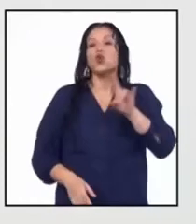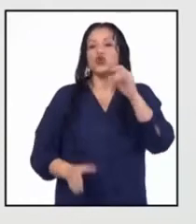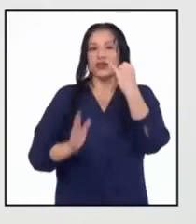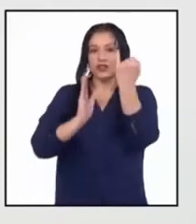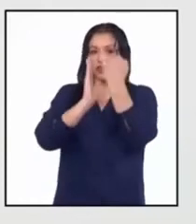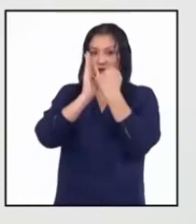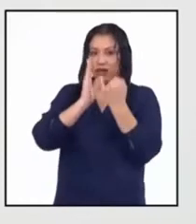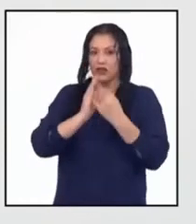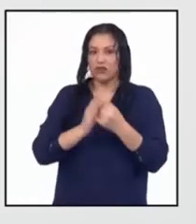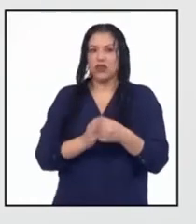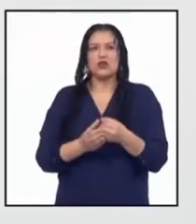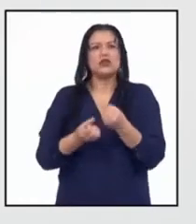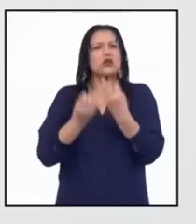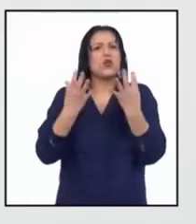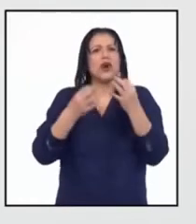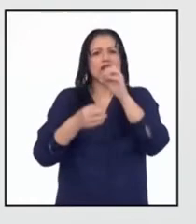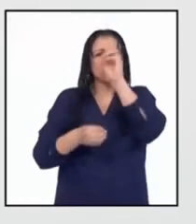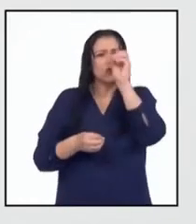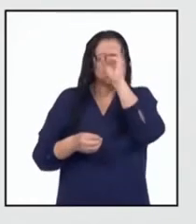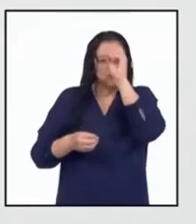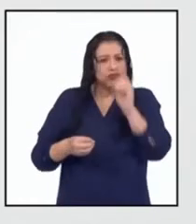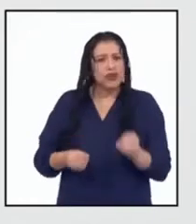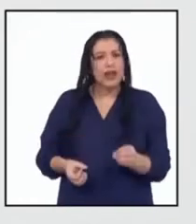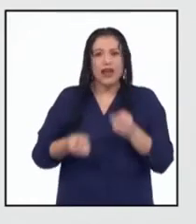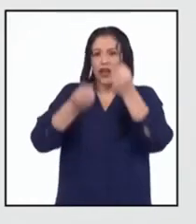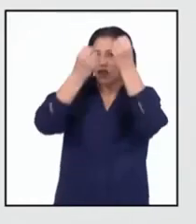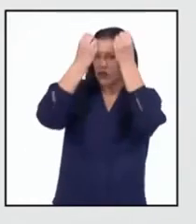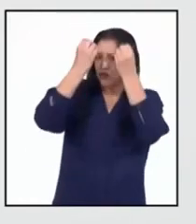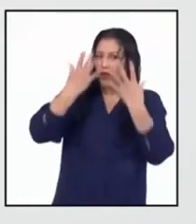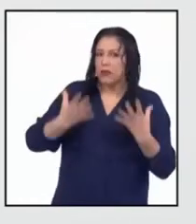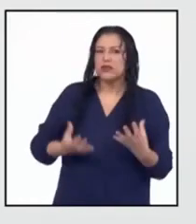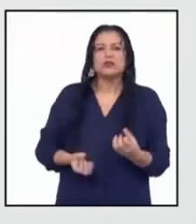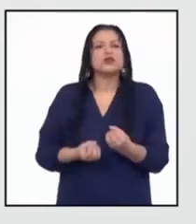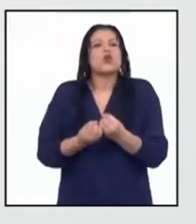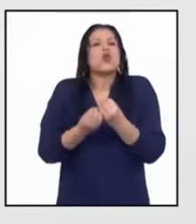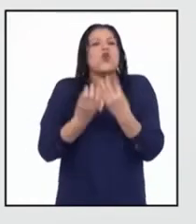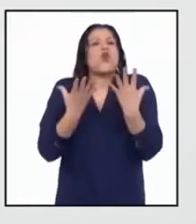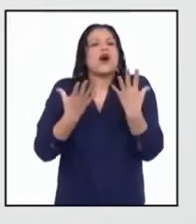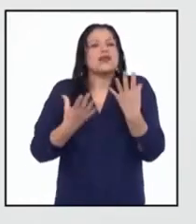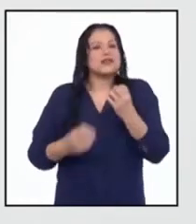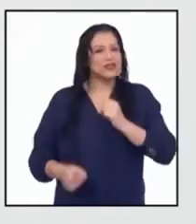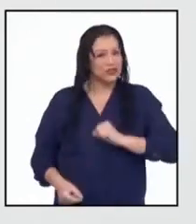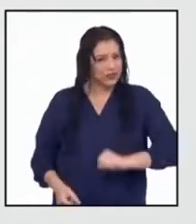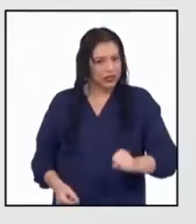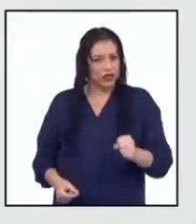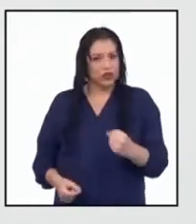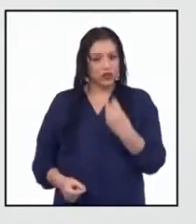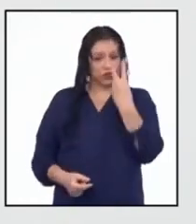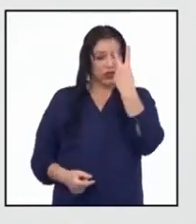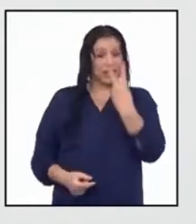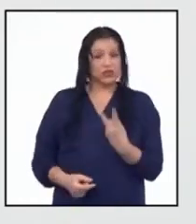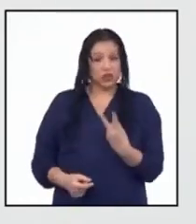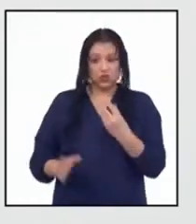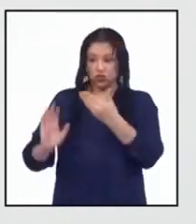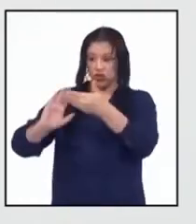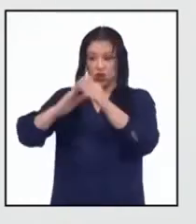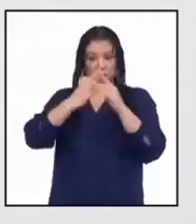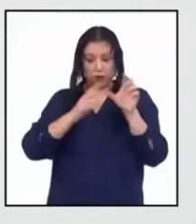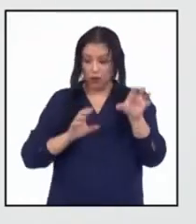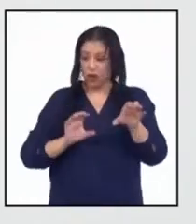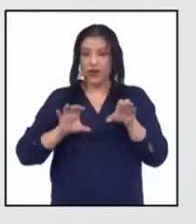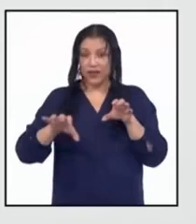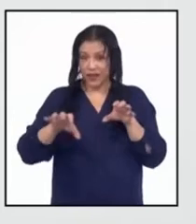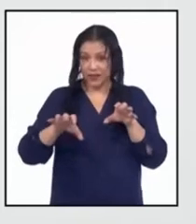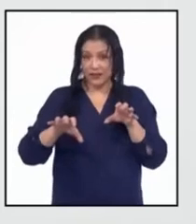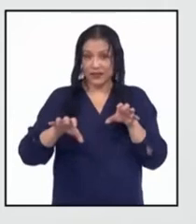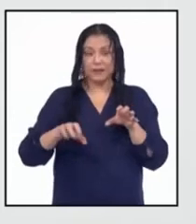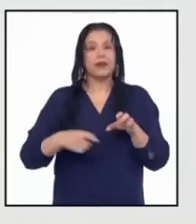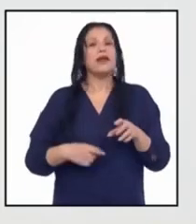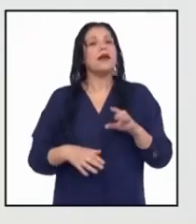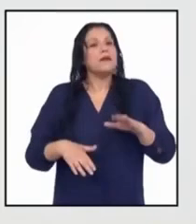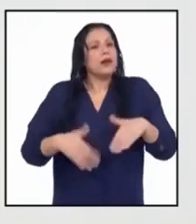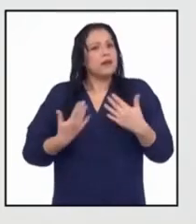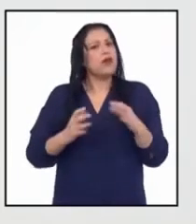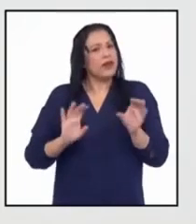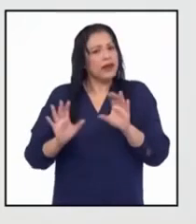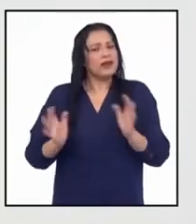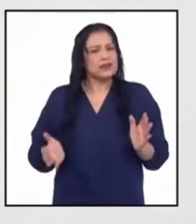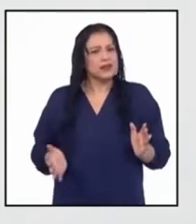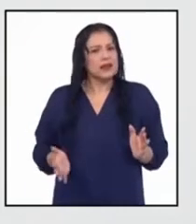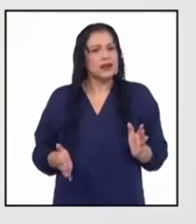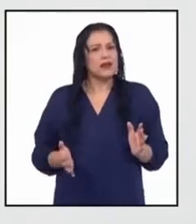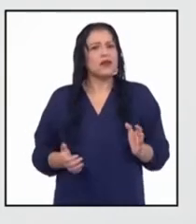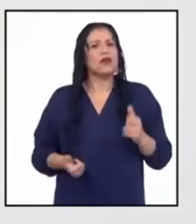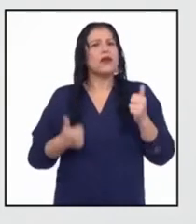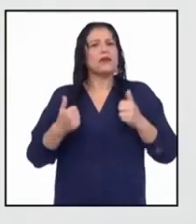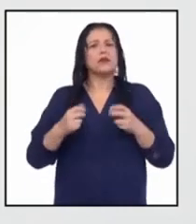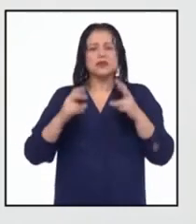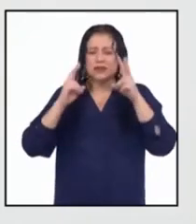gráficos estadísticos datos sobre el número de hijos de ambas comunidades. Para hacer esto,